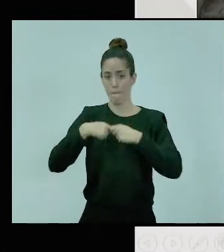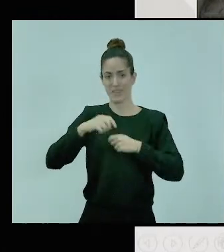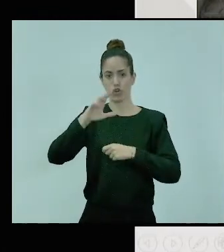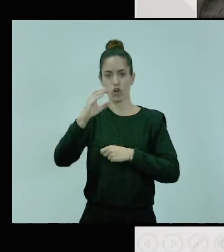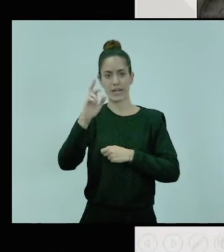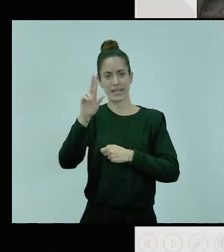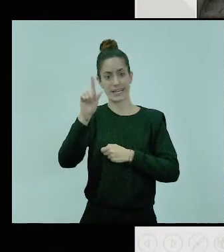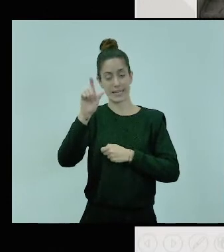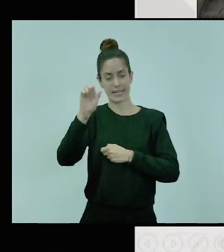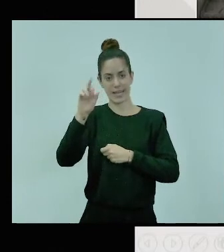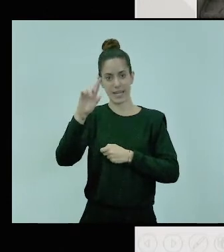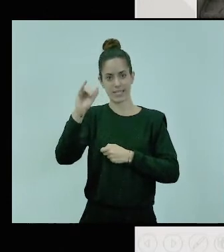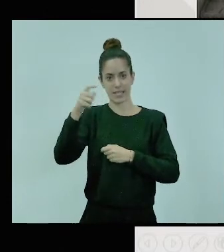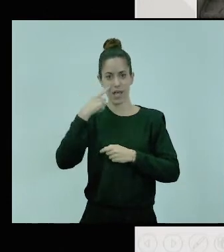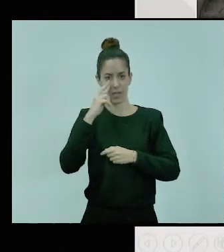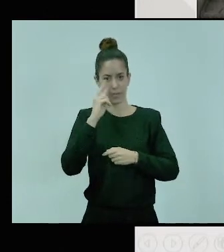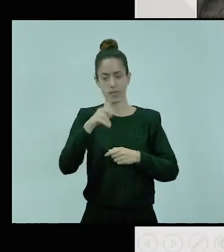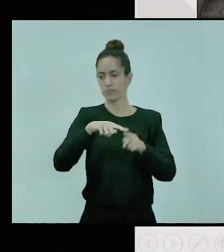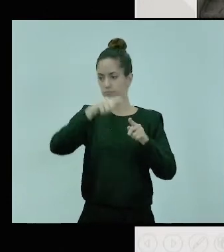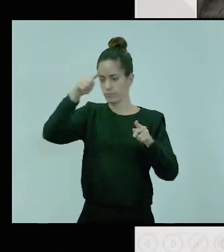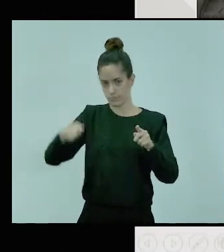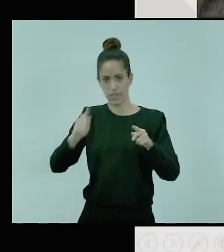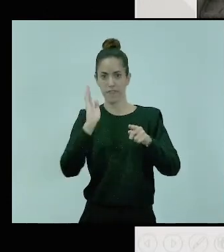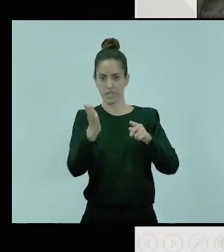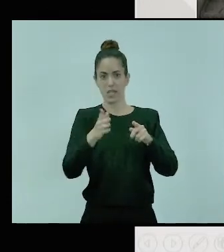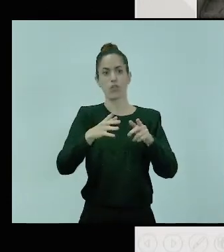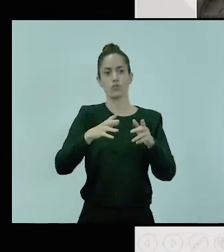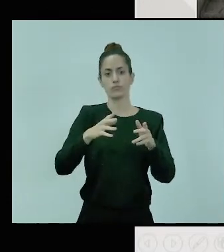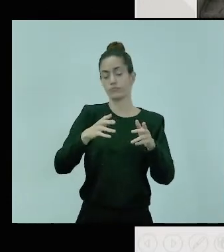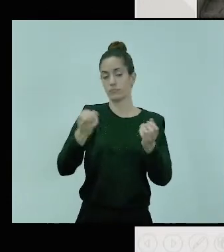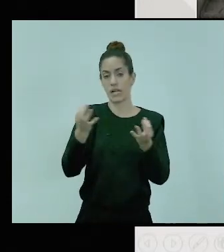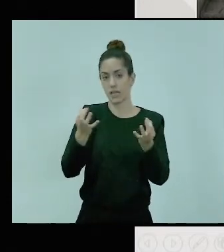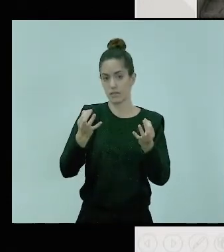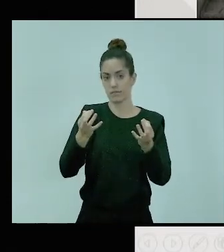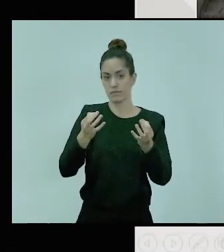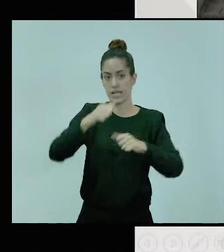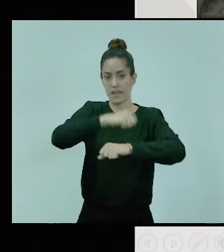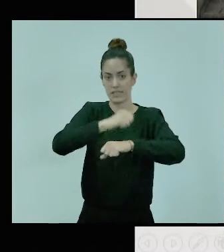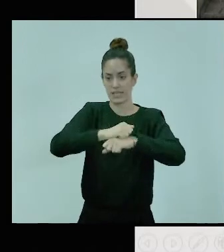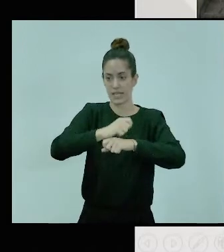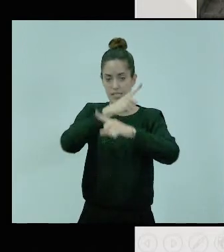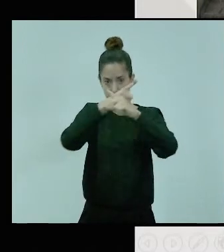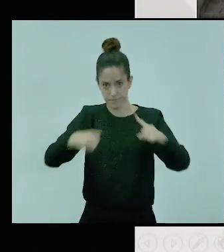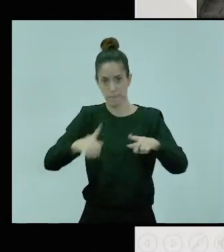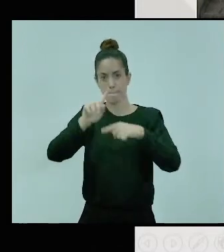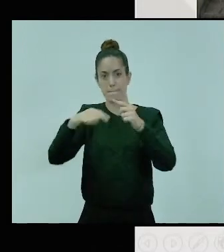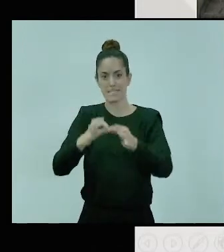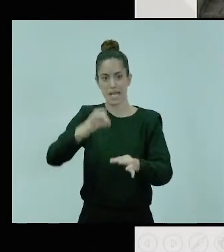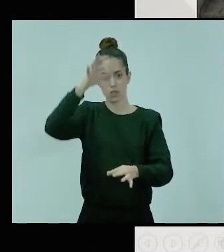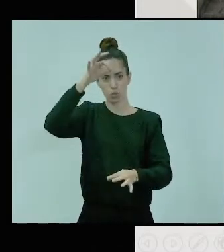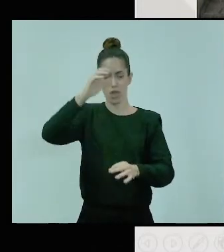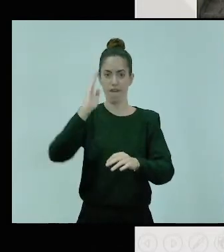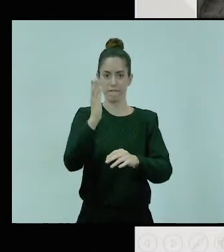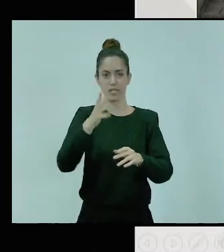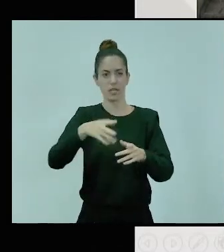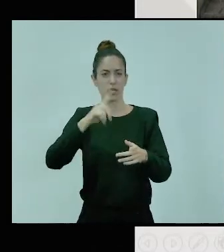estos patrones en aspa bastante claros, afectando entre los huecos de las ventanas y a una altura, lo que nos está